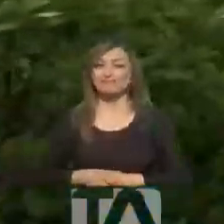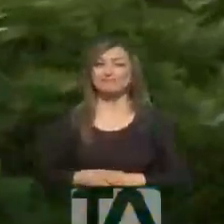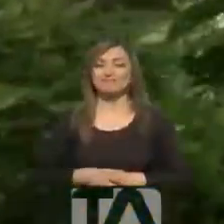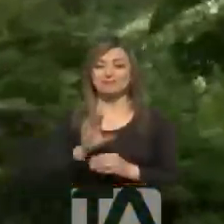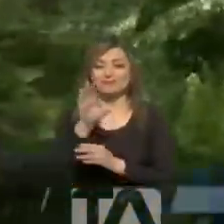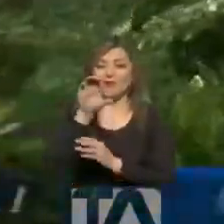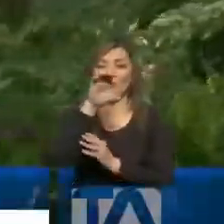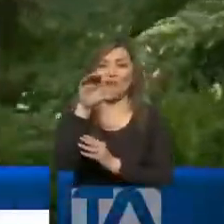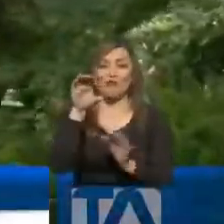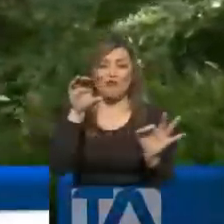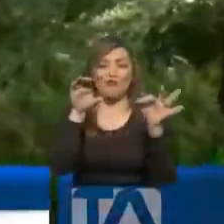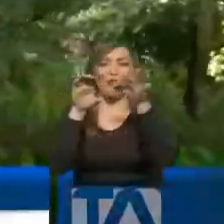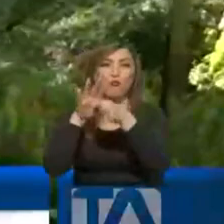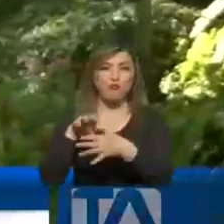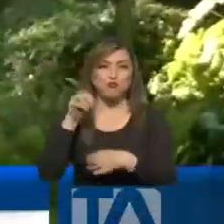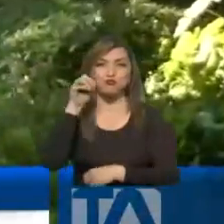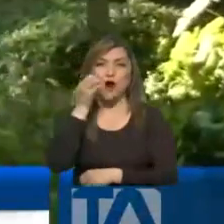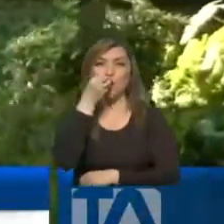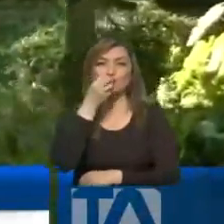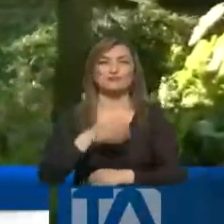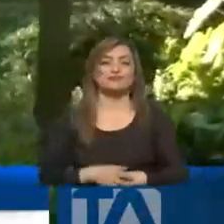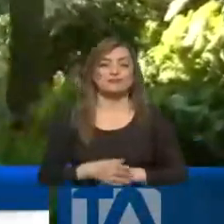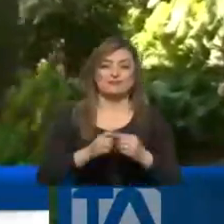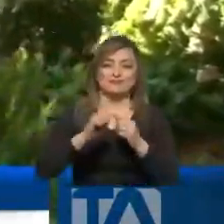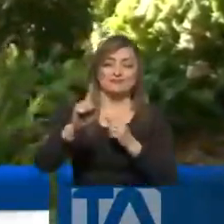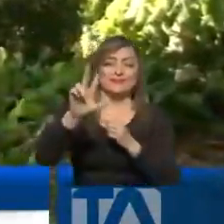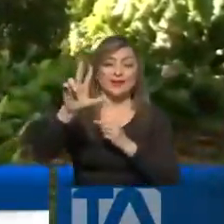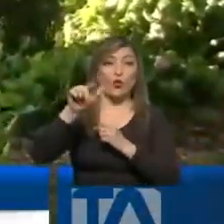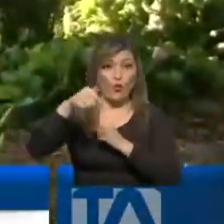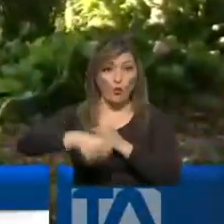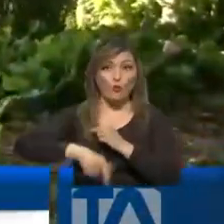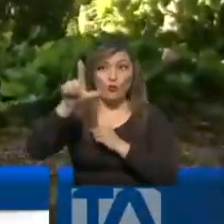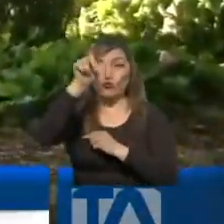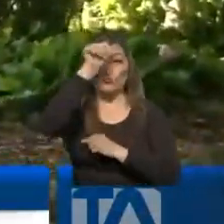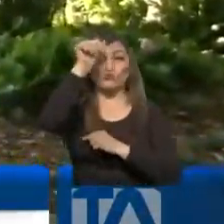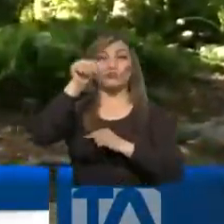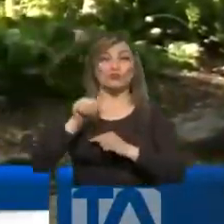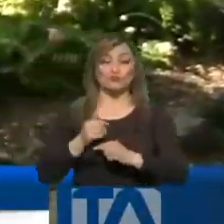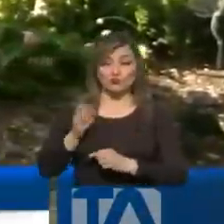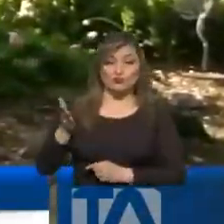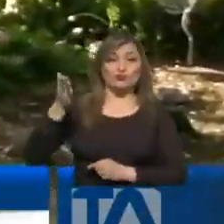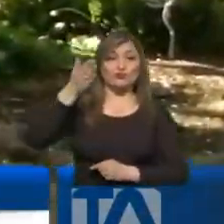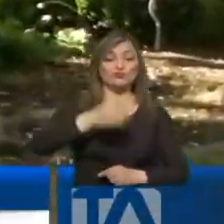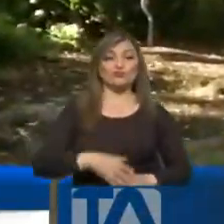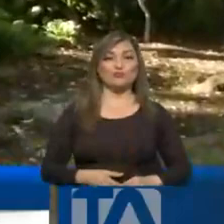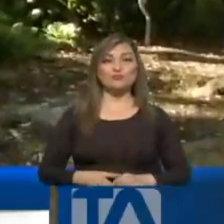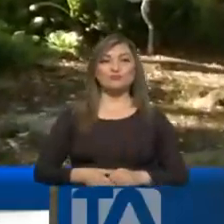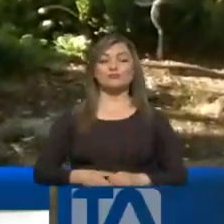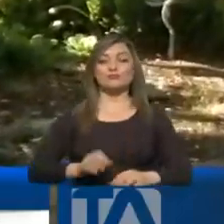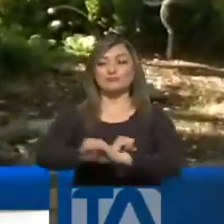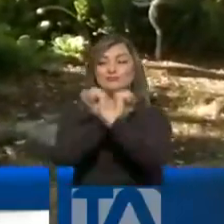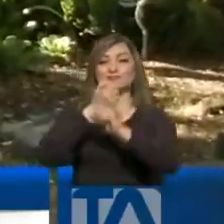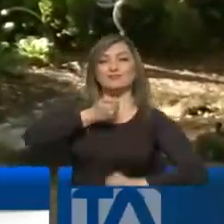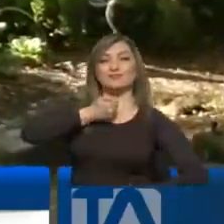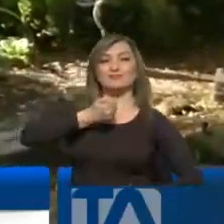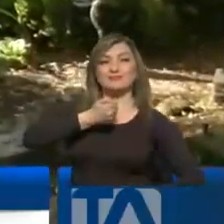3.3 hectáreas que usted puede recorrer desde hoy, de lunes a domingo, y para hablarnos un poquito más de ello, esta mañana se encuentra con